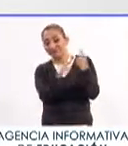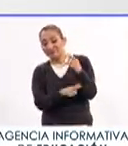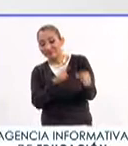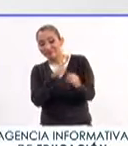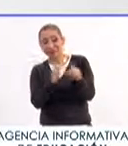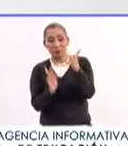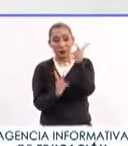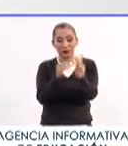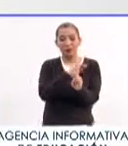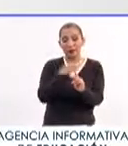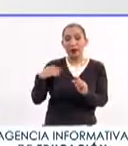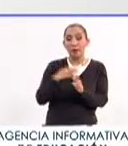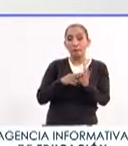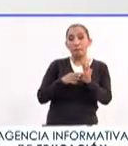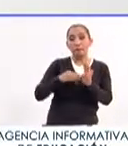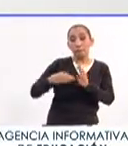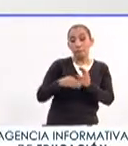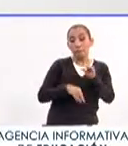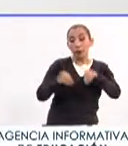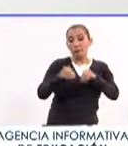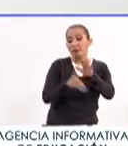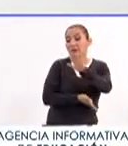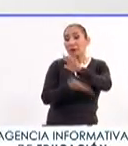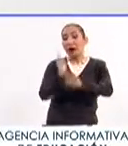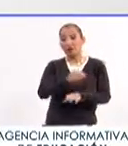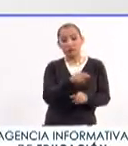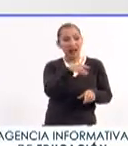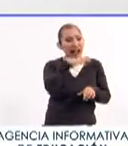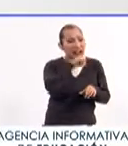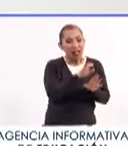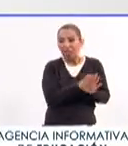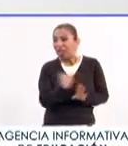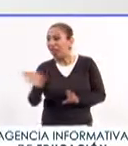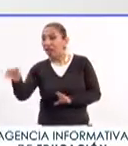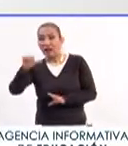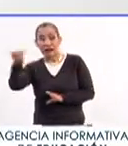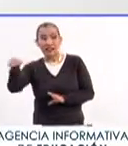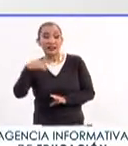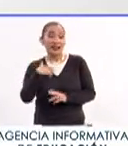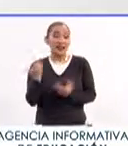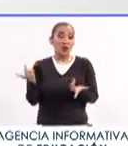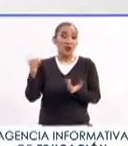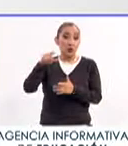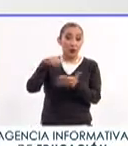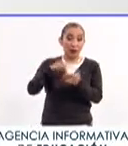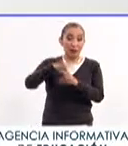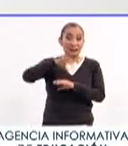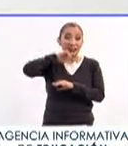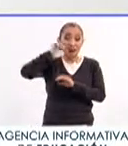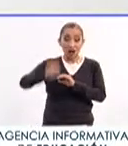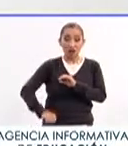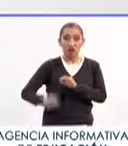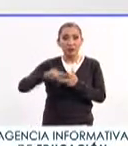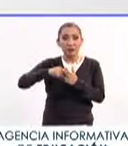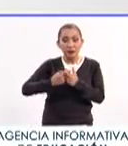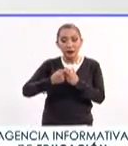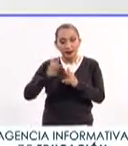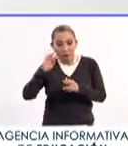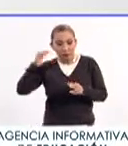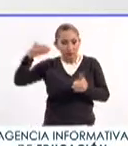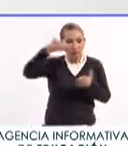pueden mover, se van, y que especies que antes estaban en aguas más calientes, más al sur, empiezan a